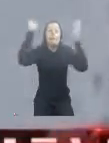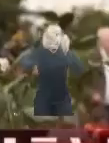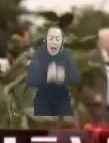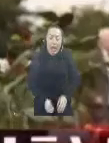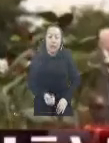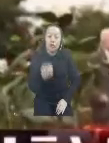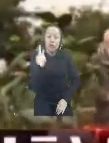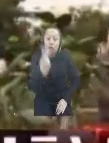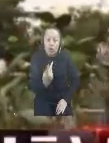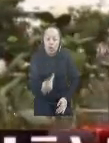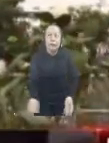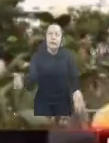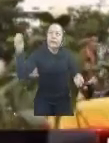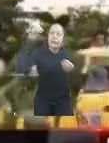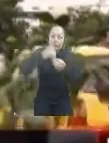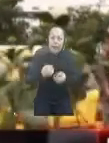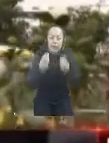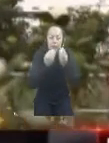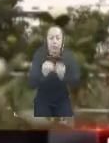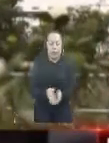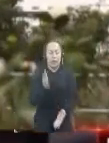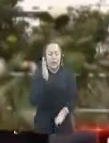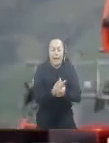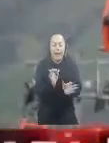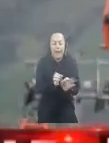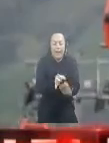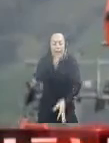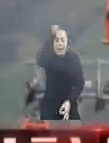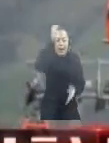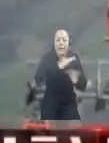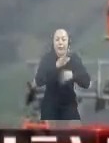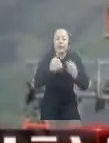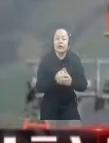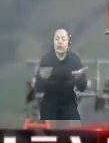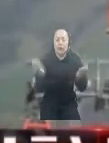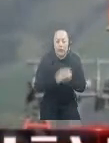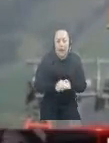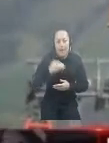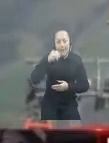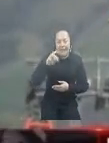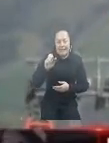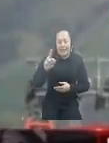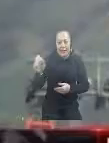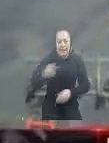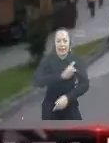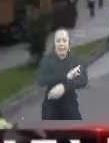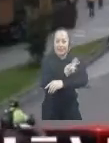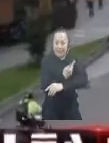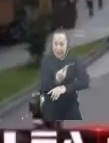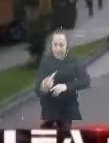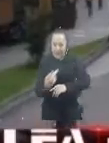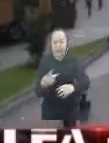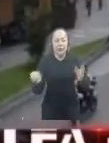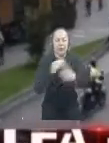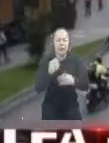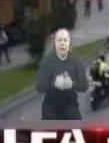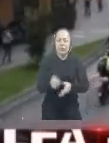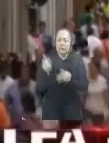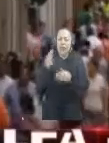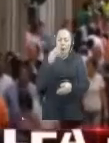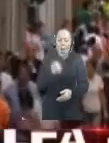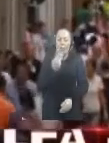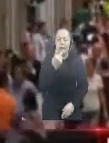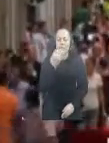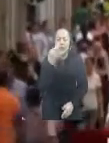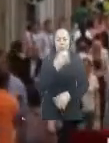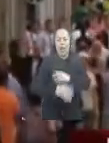personas lesionadas por pólvora. Los casos ocurrieron en Manzanares y Villa María. En Manzanares, el lesionado fue un hombre de 23 años